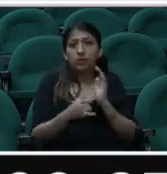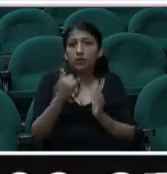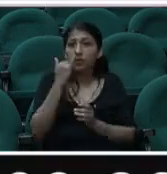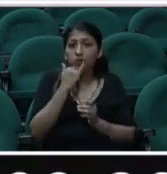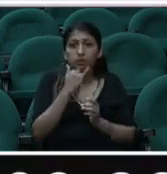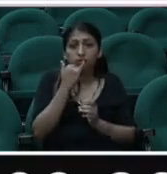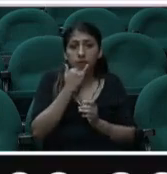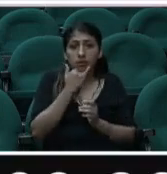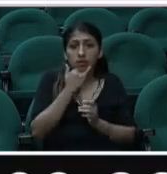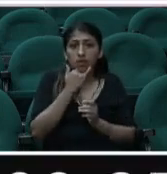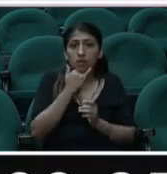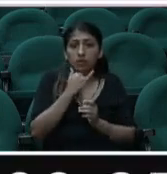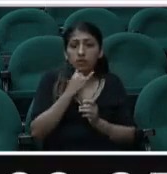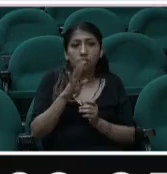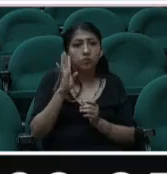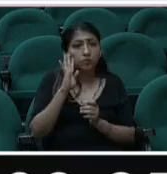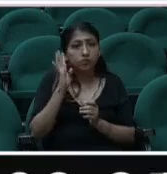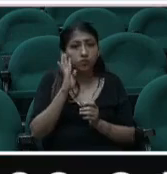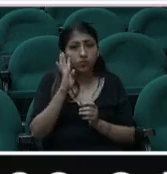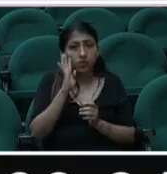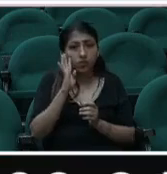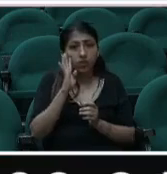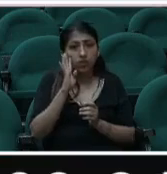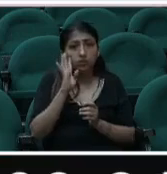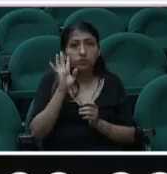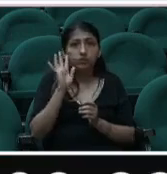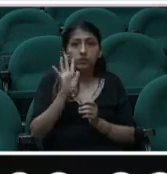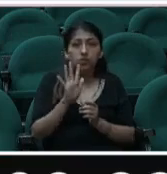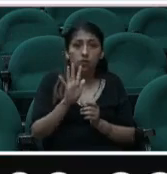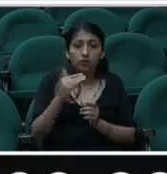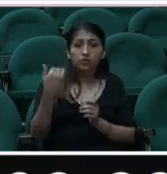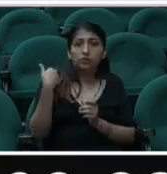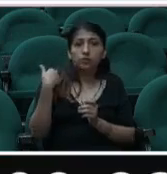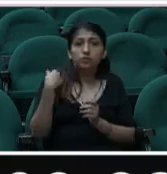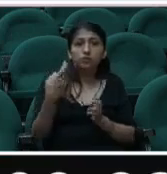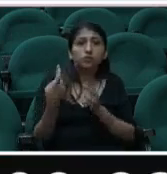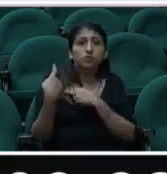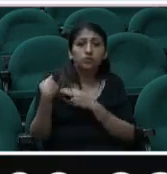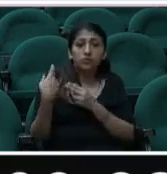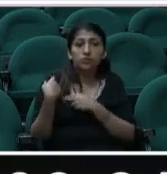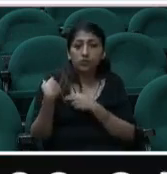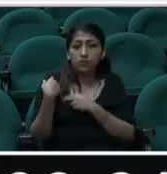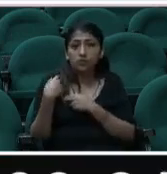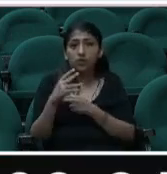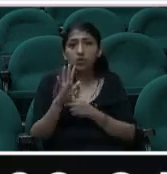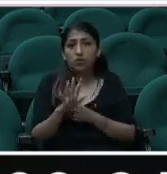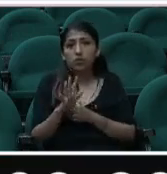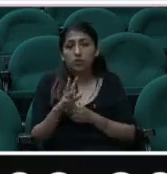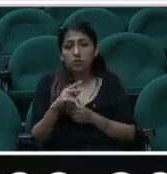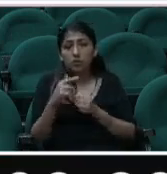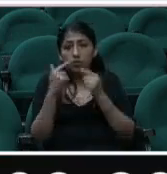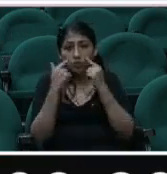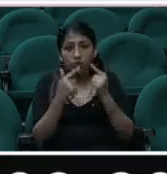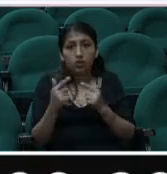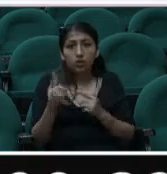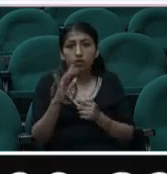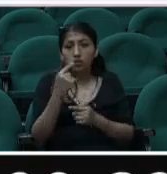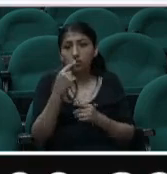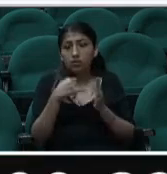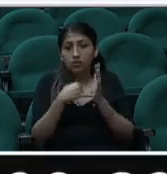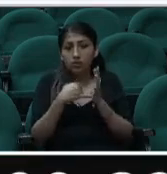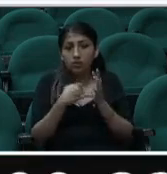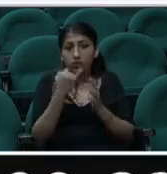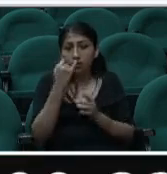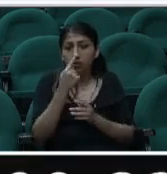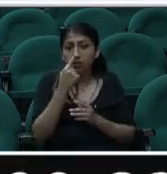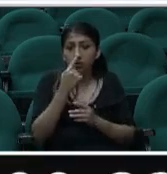poder escuchar de actores que tienen esa responsabilidad de velar por los intereses sobre todo de